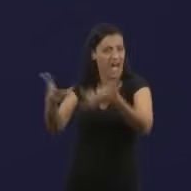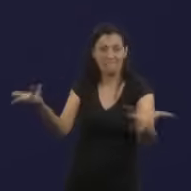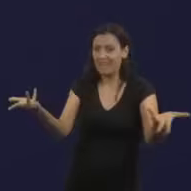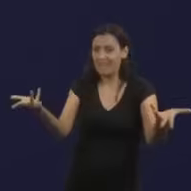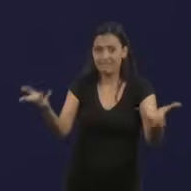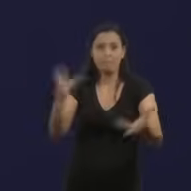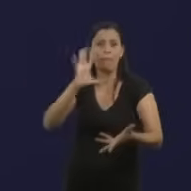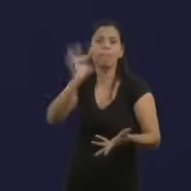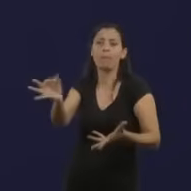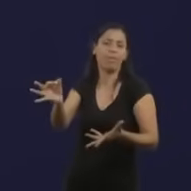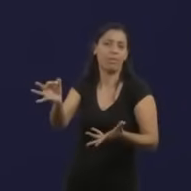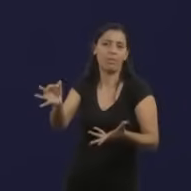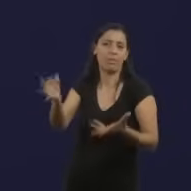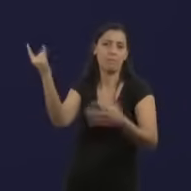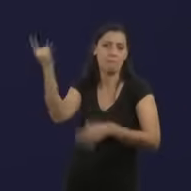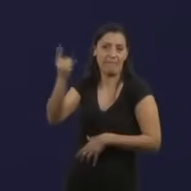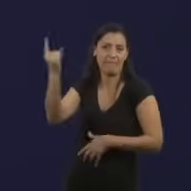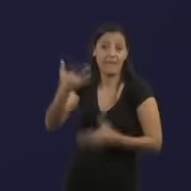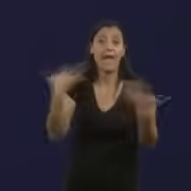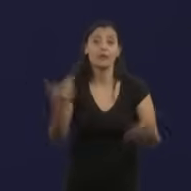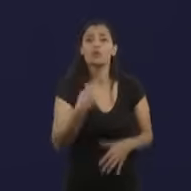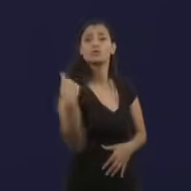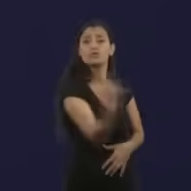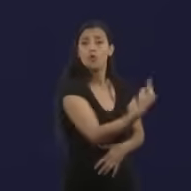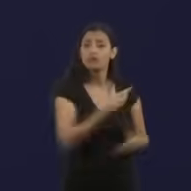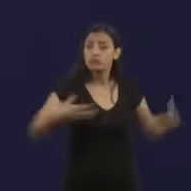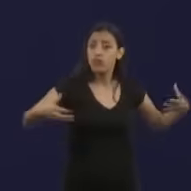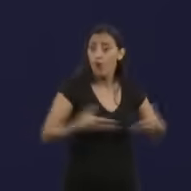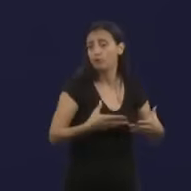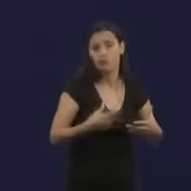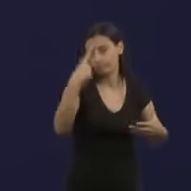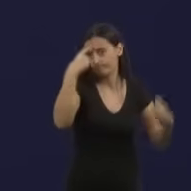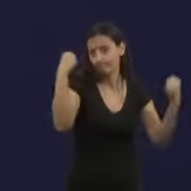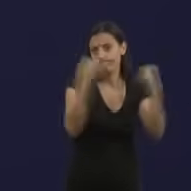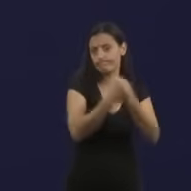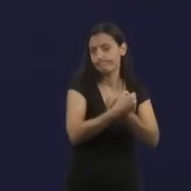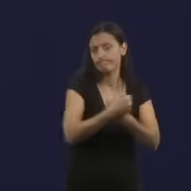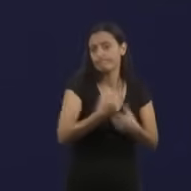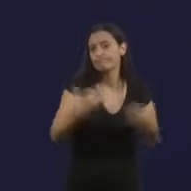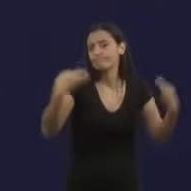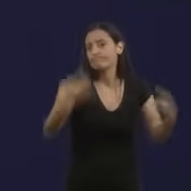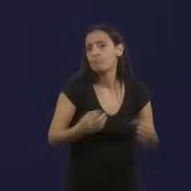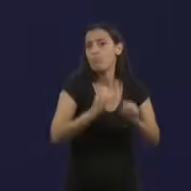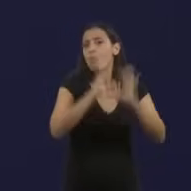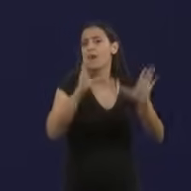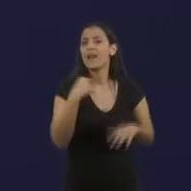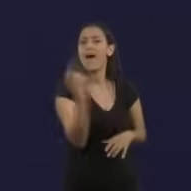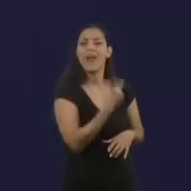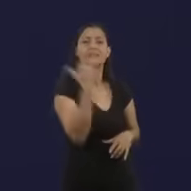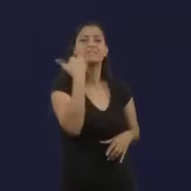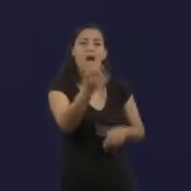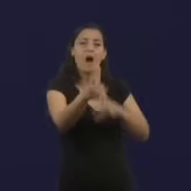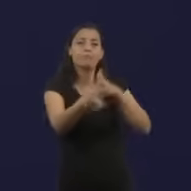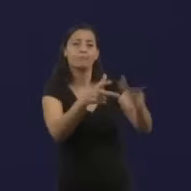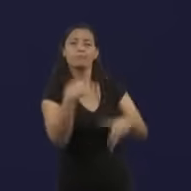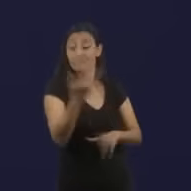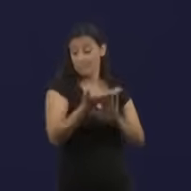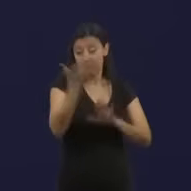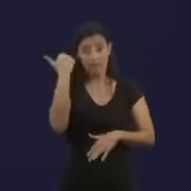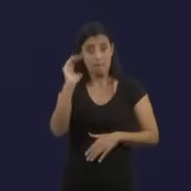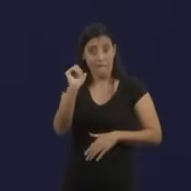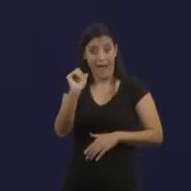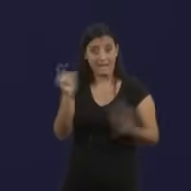diciendo Así que la posición ha sido siempre muy clara la hemos la hemos conversado como he contado acá el mismo martes en